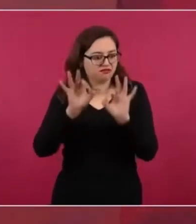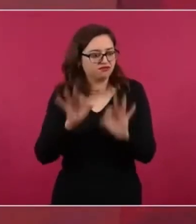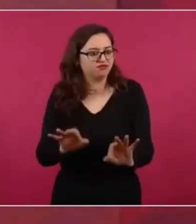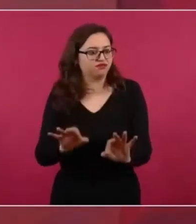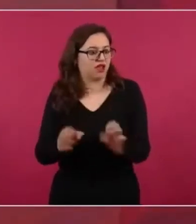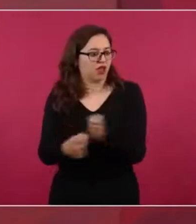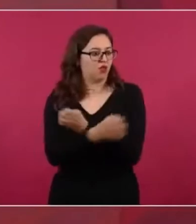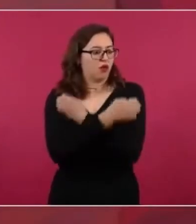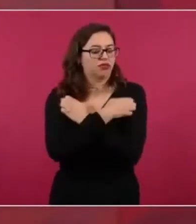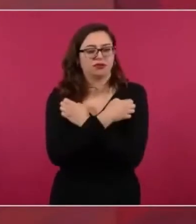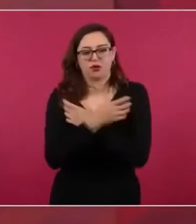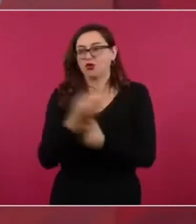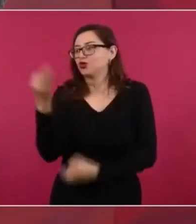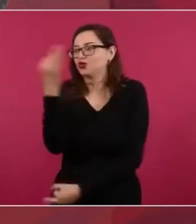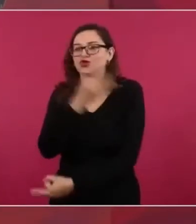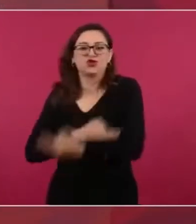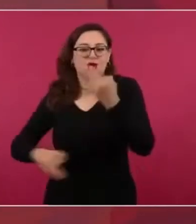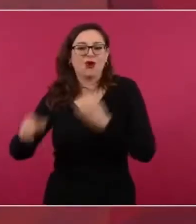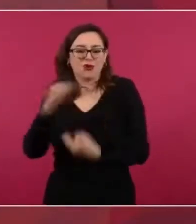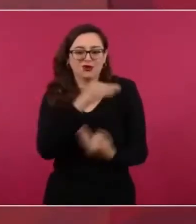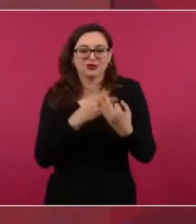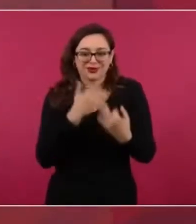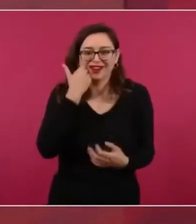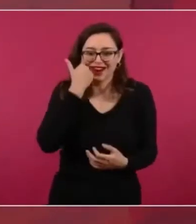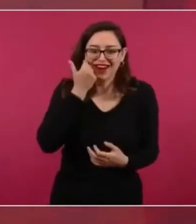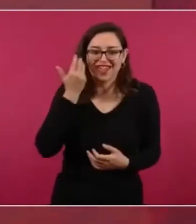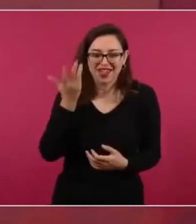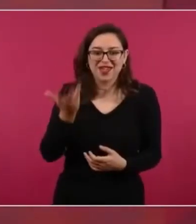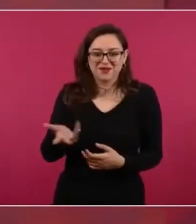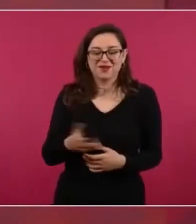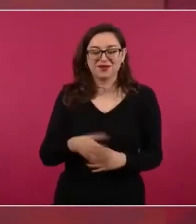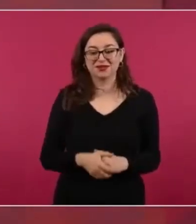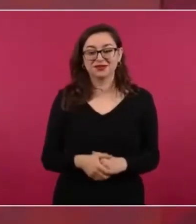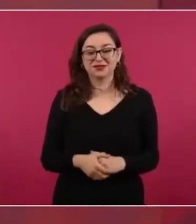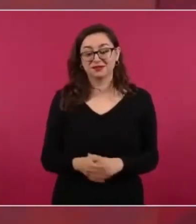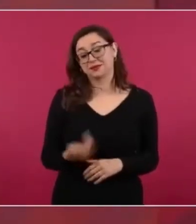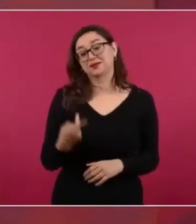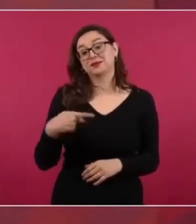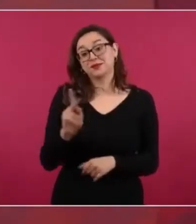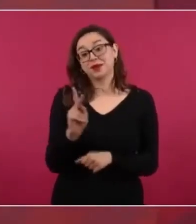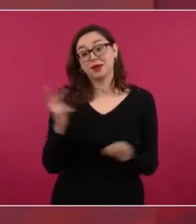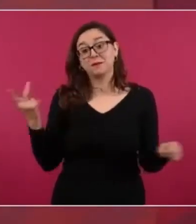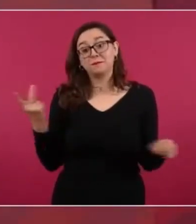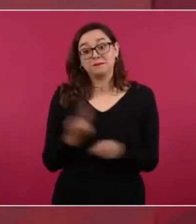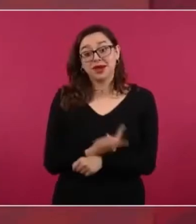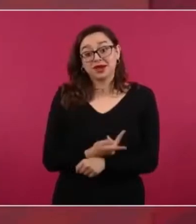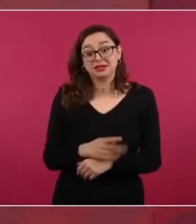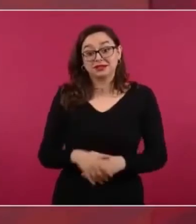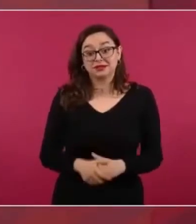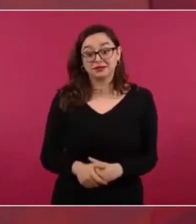Pero resulta que eso lo utilizaron para excluir